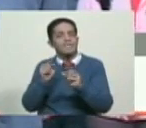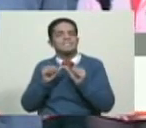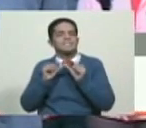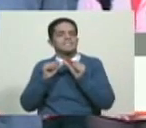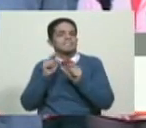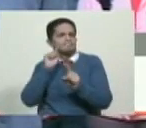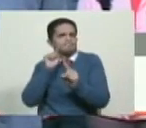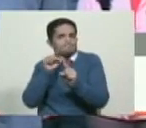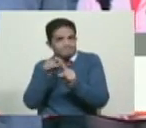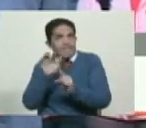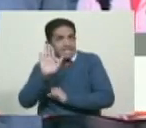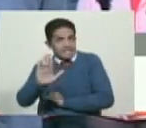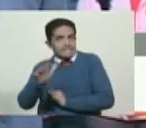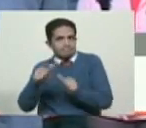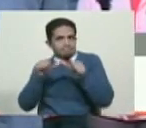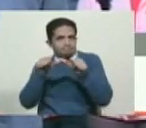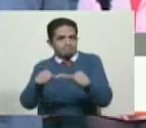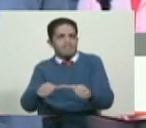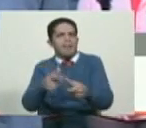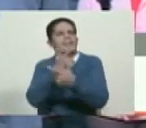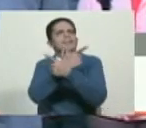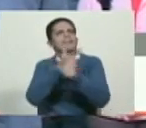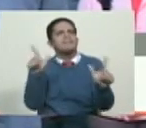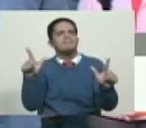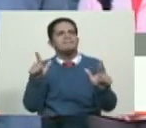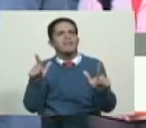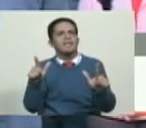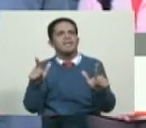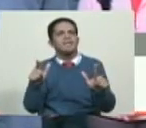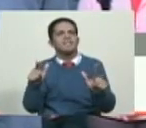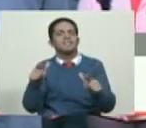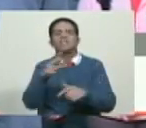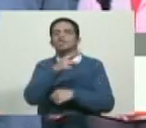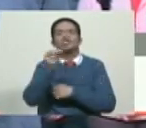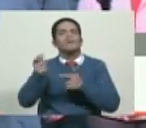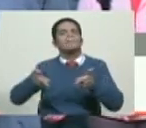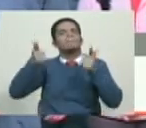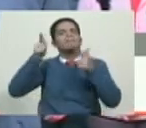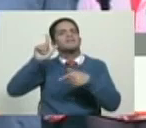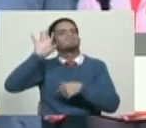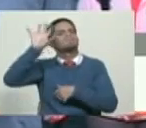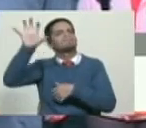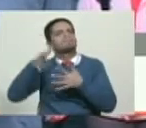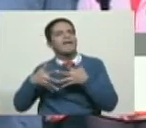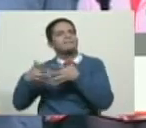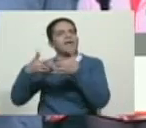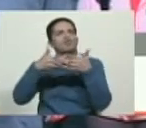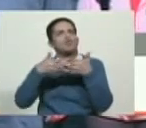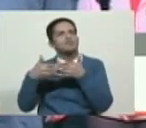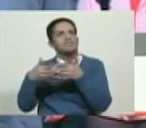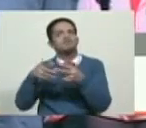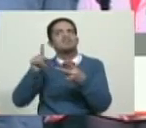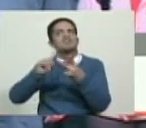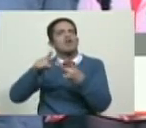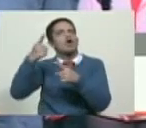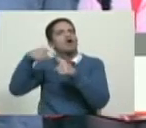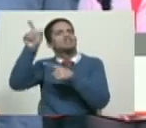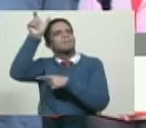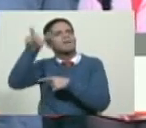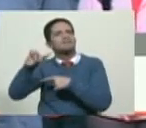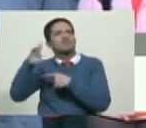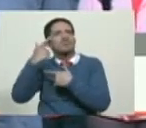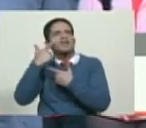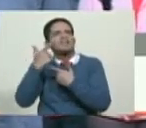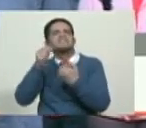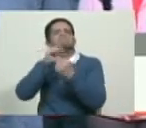la patria y para hacerle imposible al imperialismo y a sus lacayos y a sus mercenarios desertores, hacerles